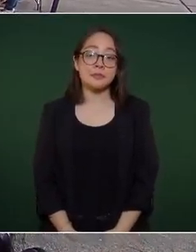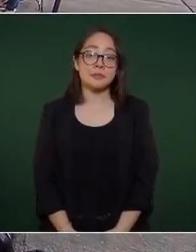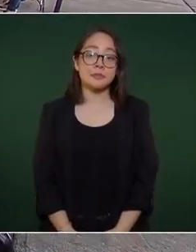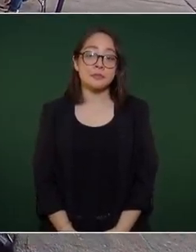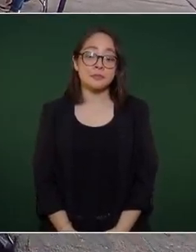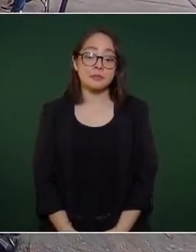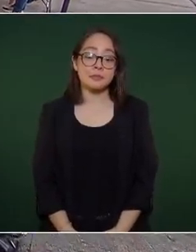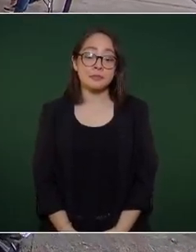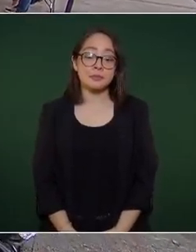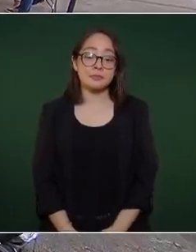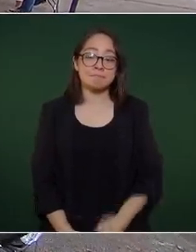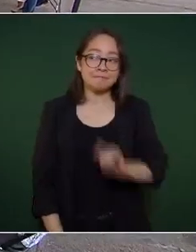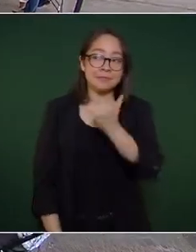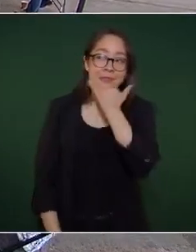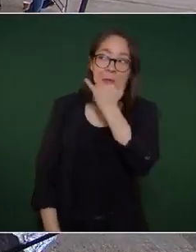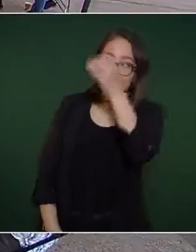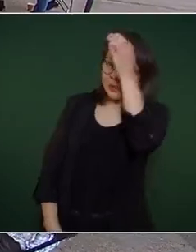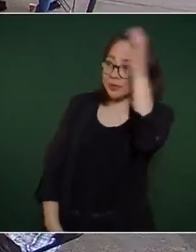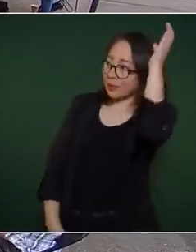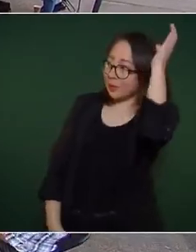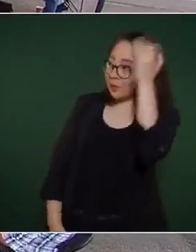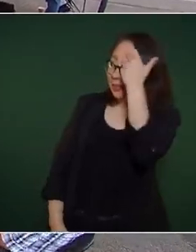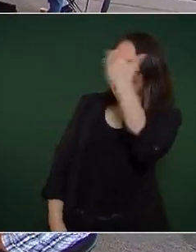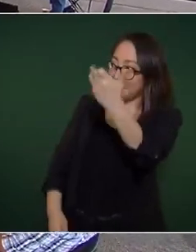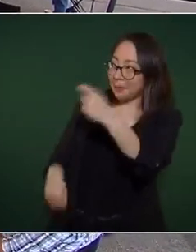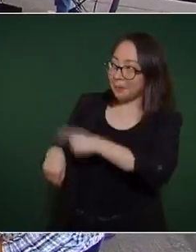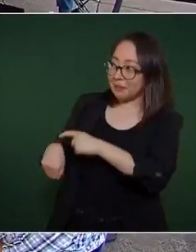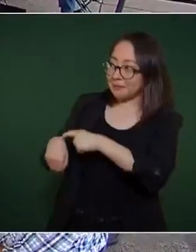Ya te estoy quitando todo tu tiempo, Cuitlao.